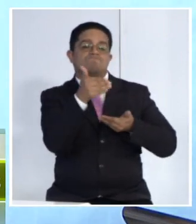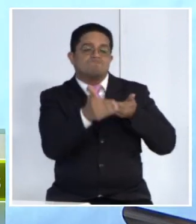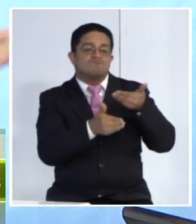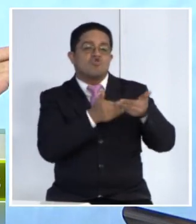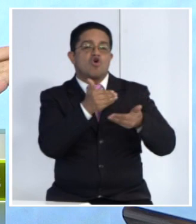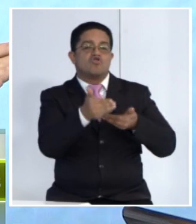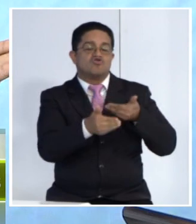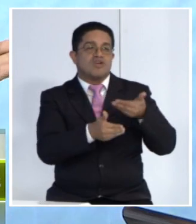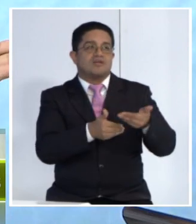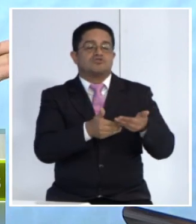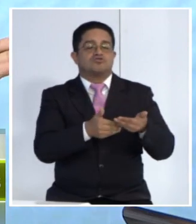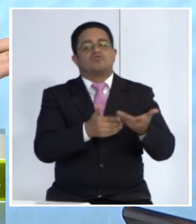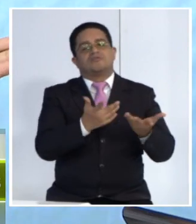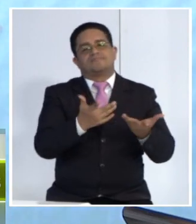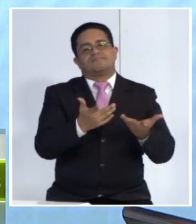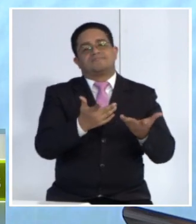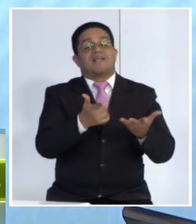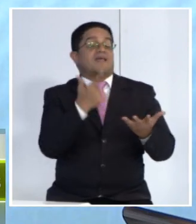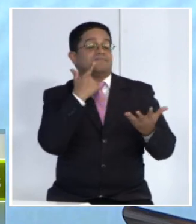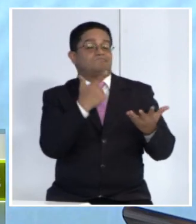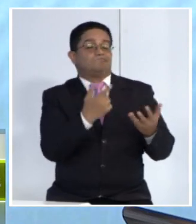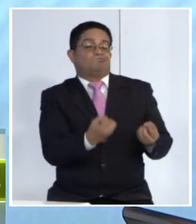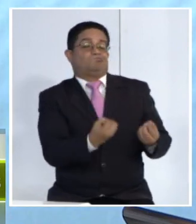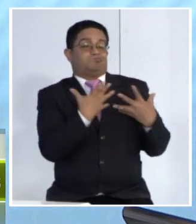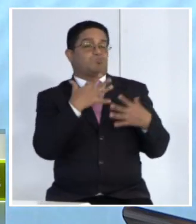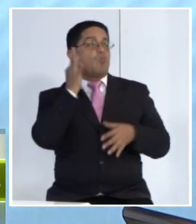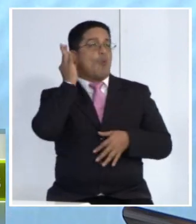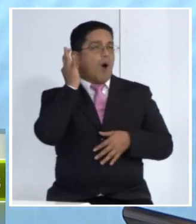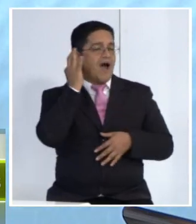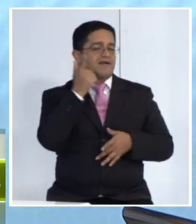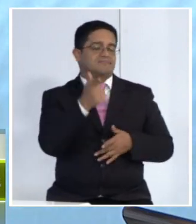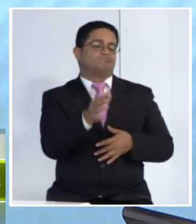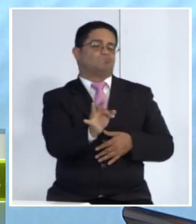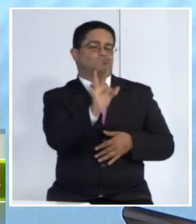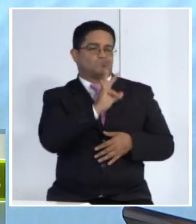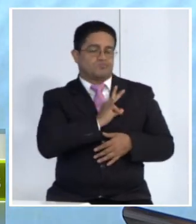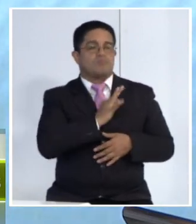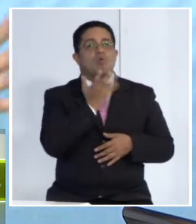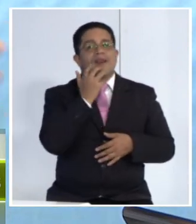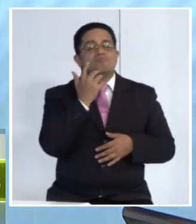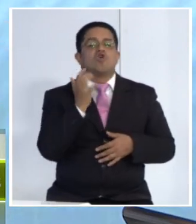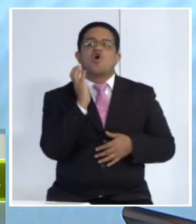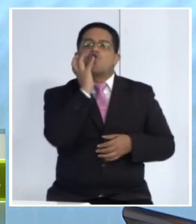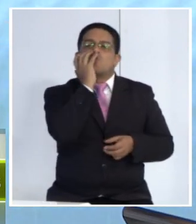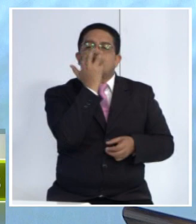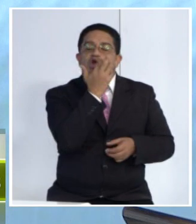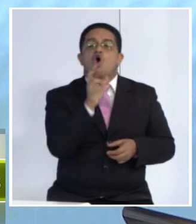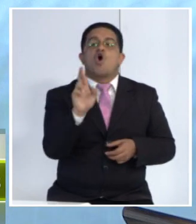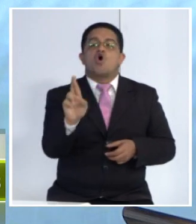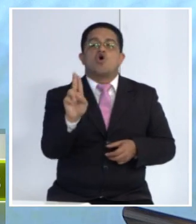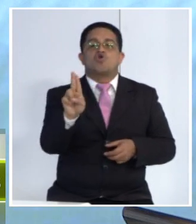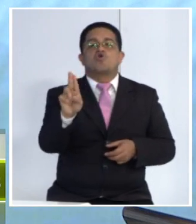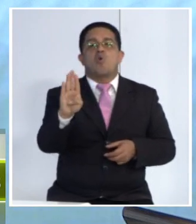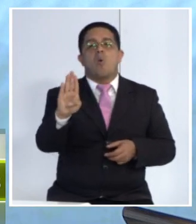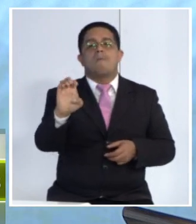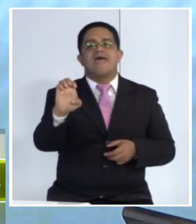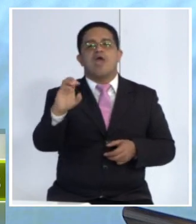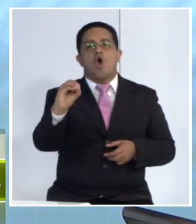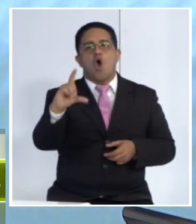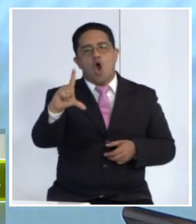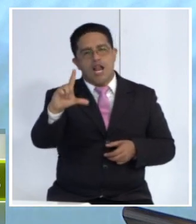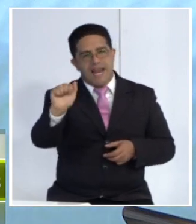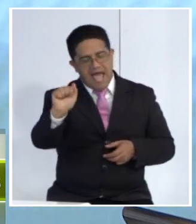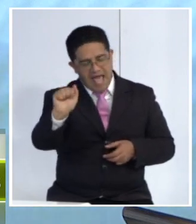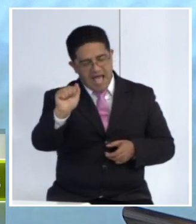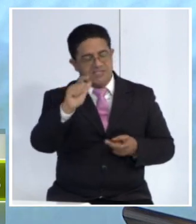desde la 5ª a la 8ª semana, factores infecciosos como rubiola en ese momento,